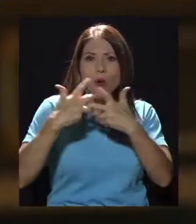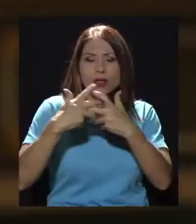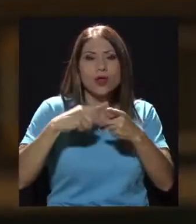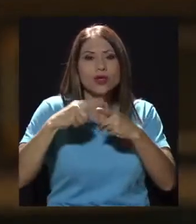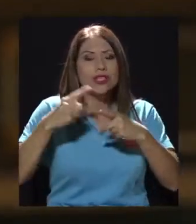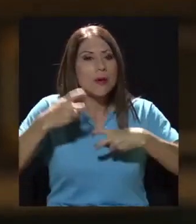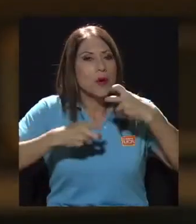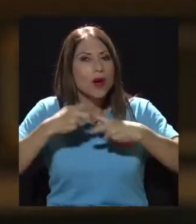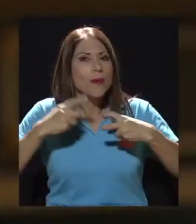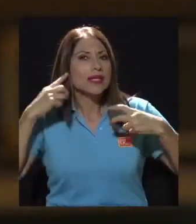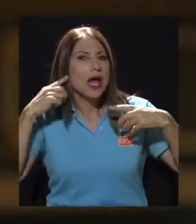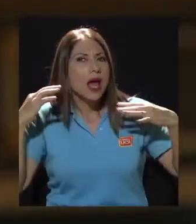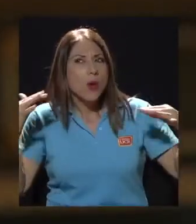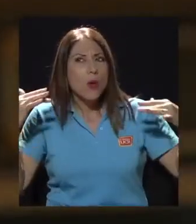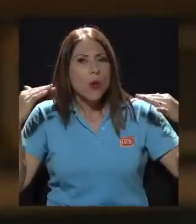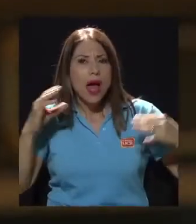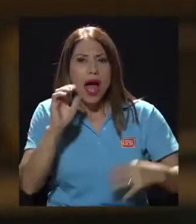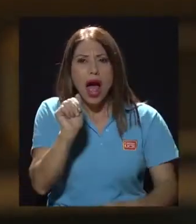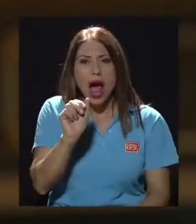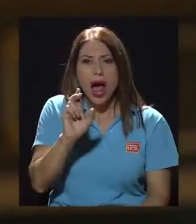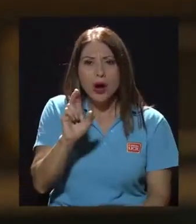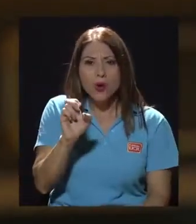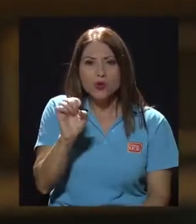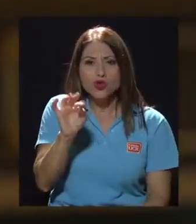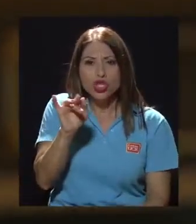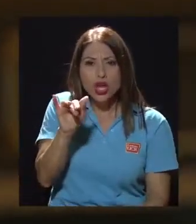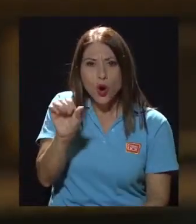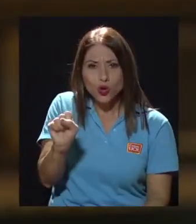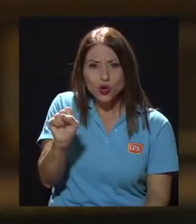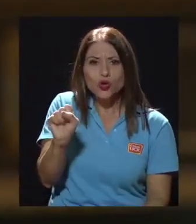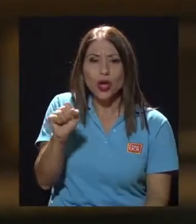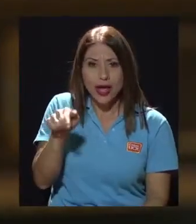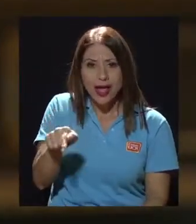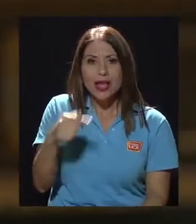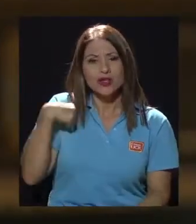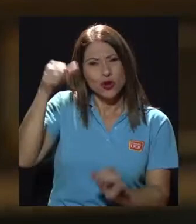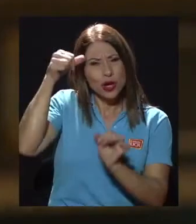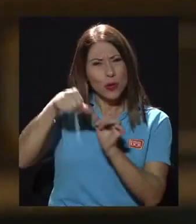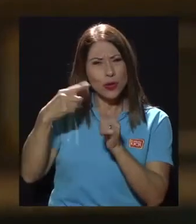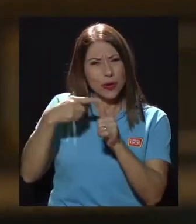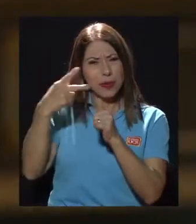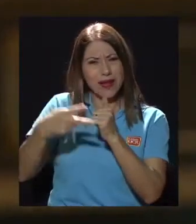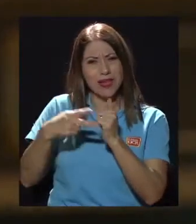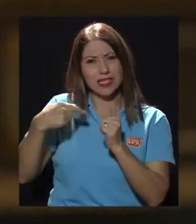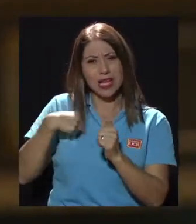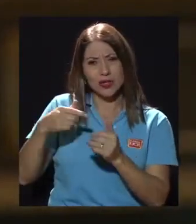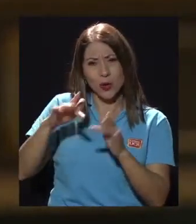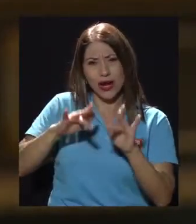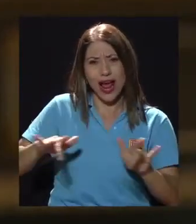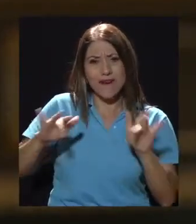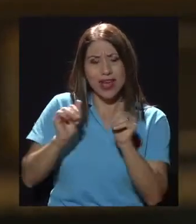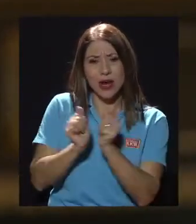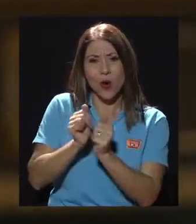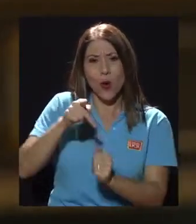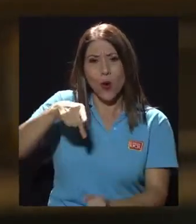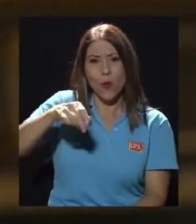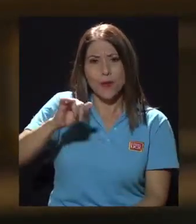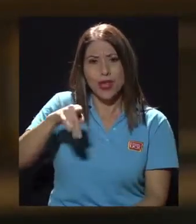se graba, a ver, con Pipo, yo me acuerdo que yo la primera vez que grabé con Pipo, yo tenía como 16 años, o sea, hace muchos